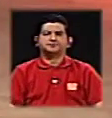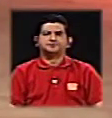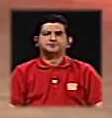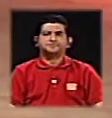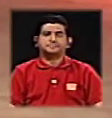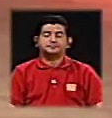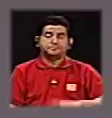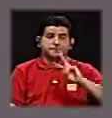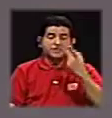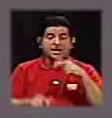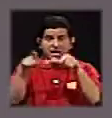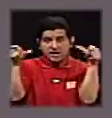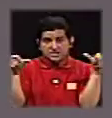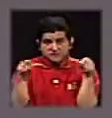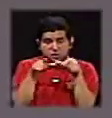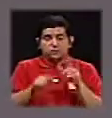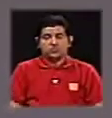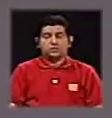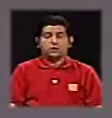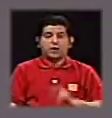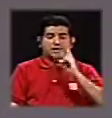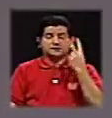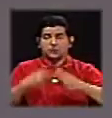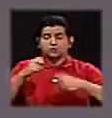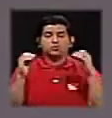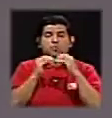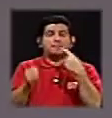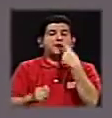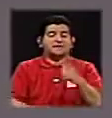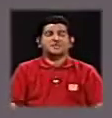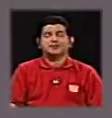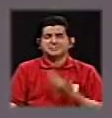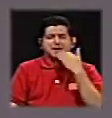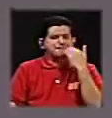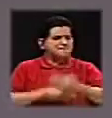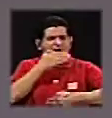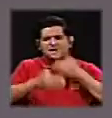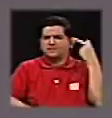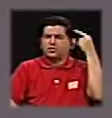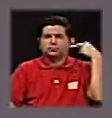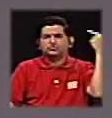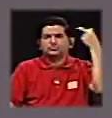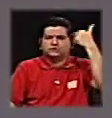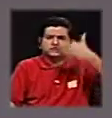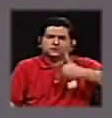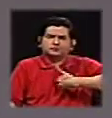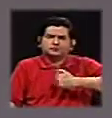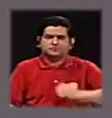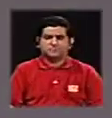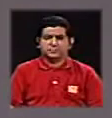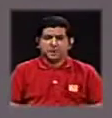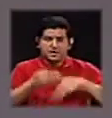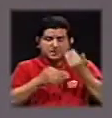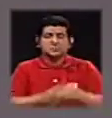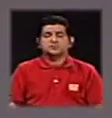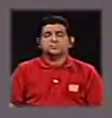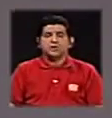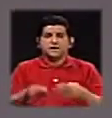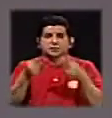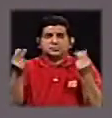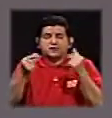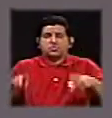en segundo lugar, como el segundo problema más mencionado, es la mala gestión del gobierno. Después viene costo de